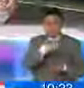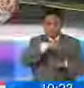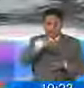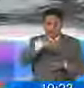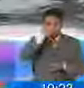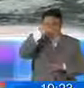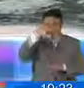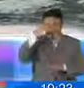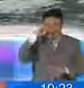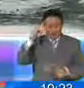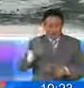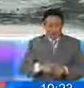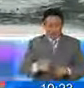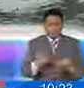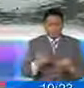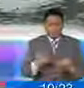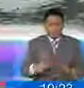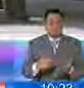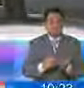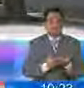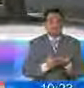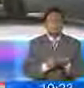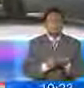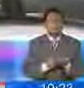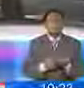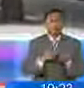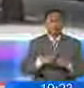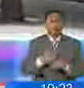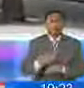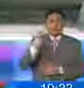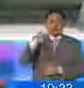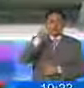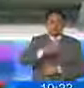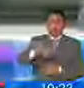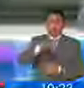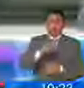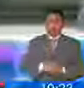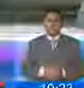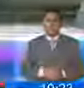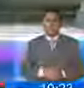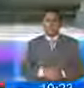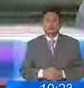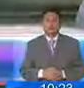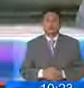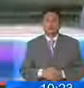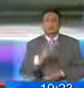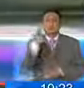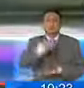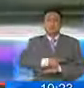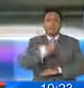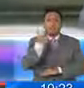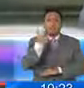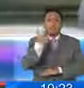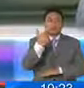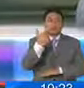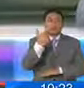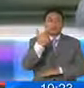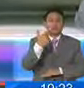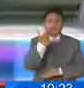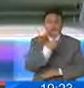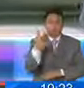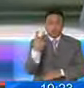Domingo, quienes han mantenido reuniones para el efecto desde el pasado lunes. Se mantendrán los peajes tanto de Aloa y de Santo